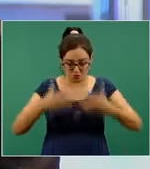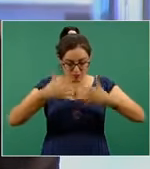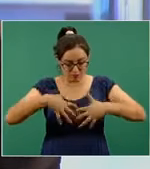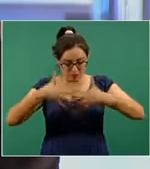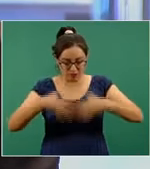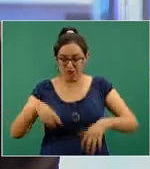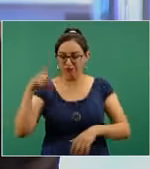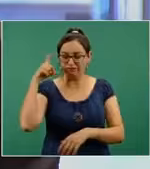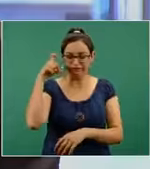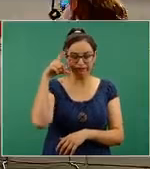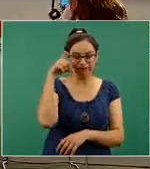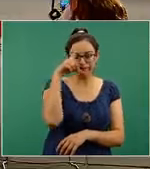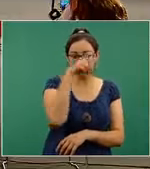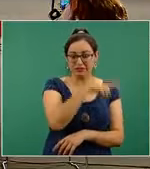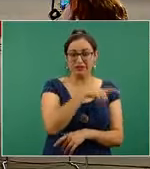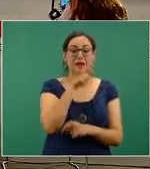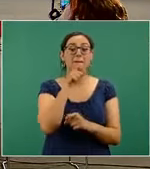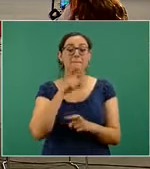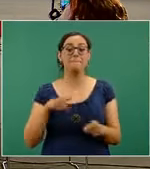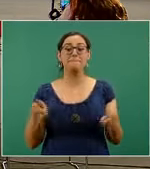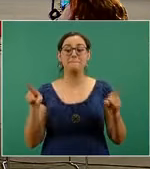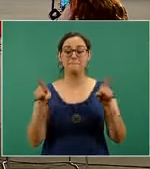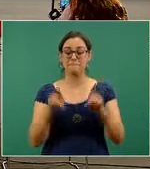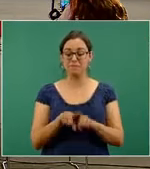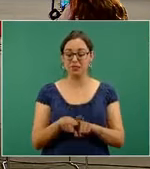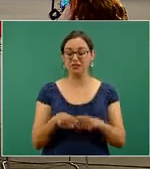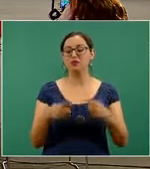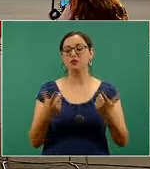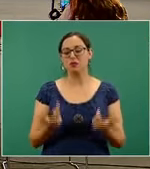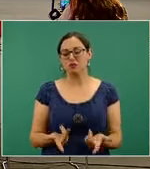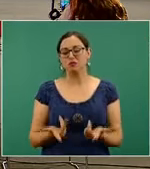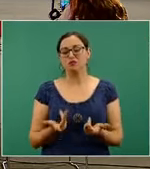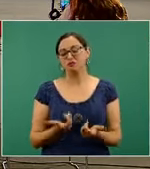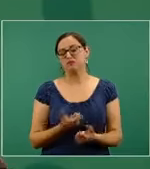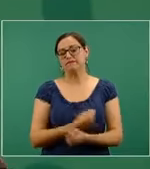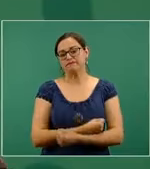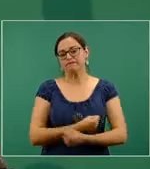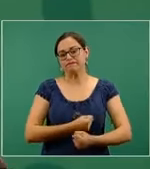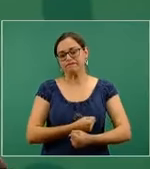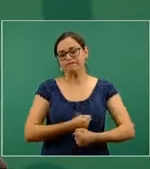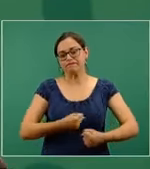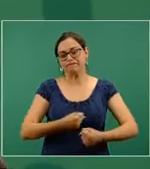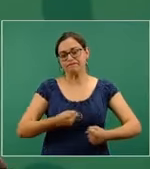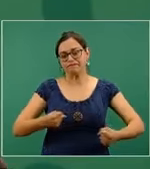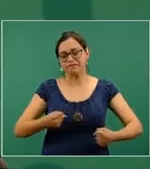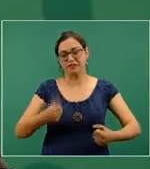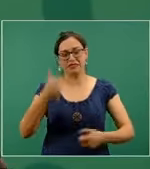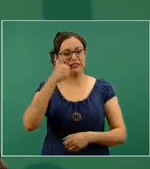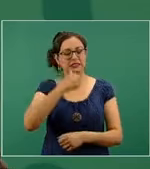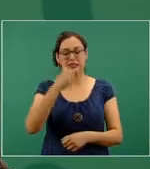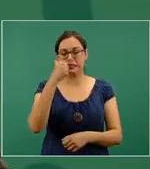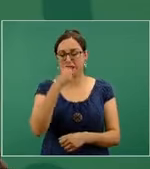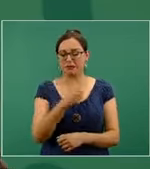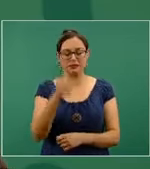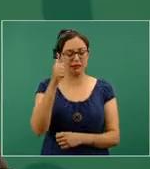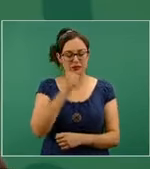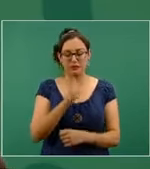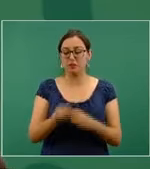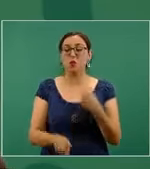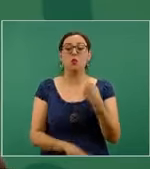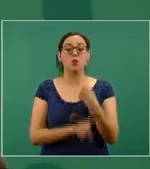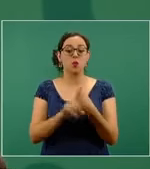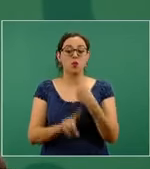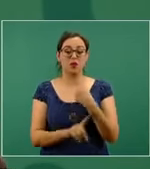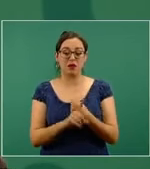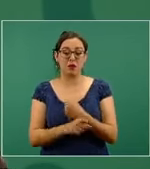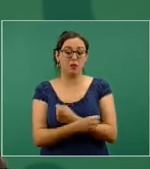precisamente llevaron a la producción de la obesidad, y por eso vemos esta asociación siempre constante que tenemos entre